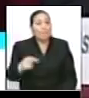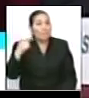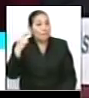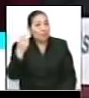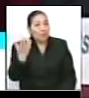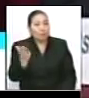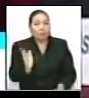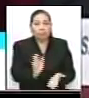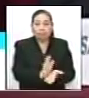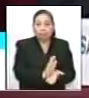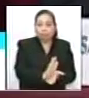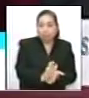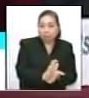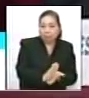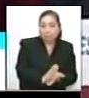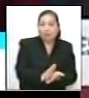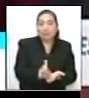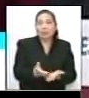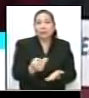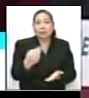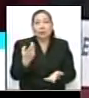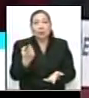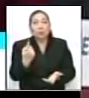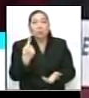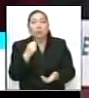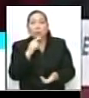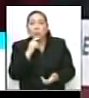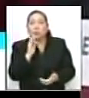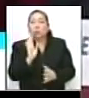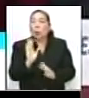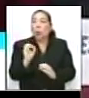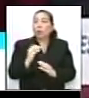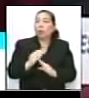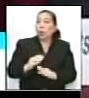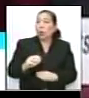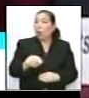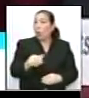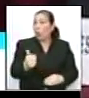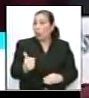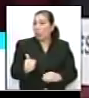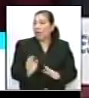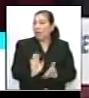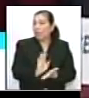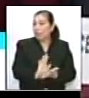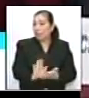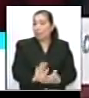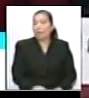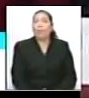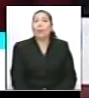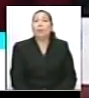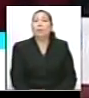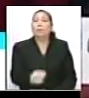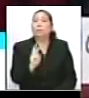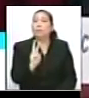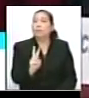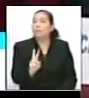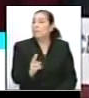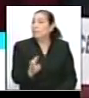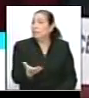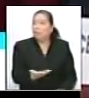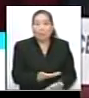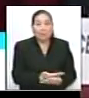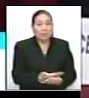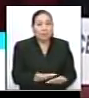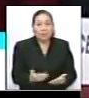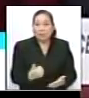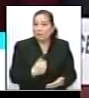o de discriminación por razones de raza, sexo, religión o de otra naturaleza discriminatoria, se observa la inexistencia